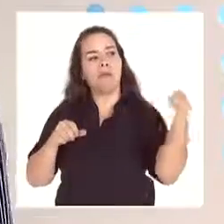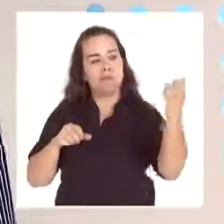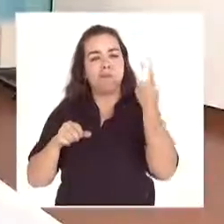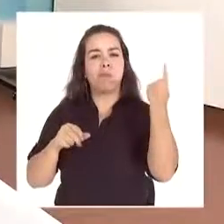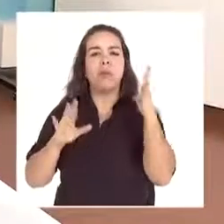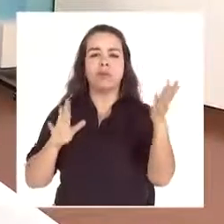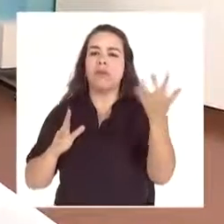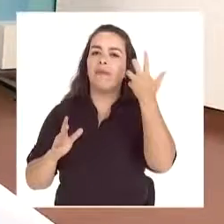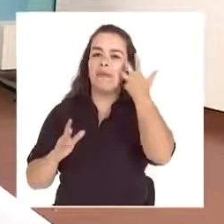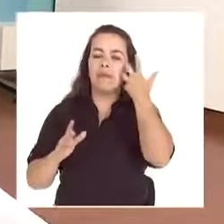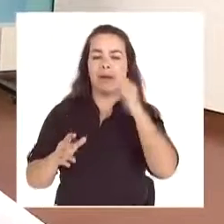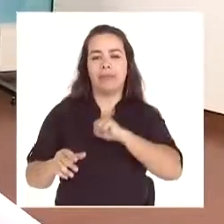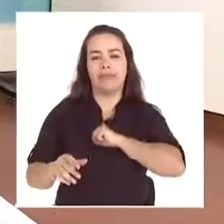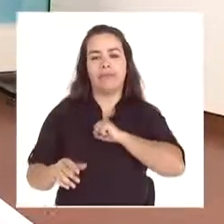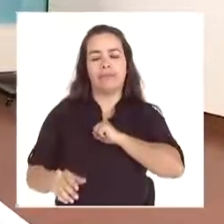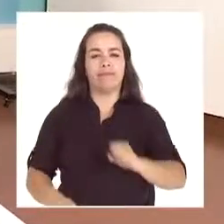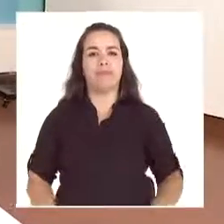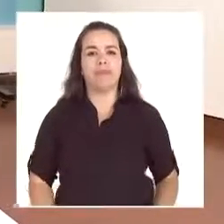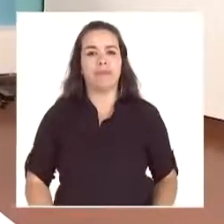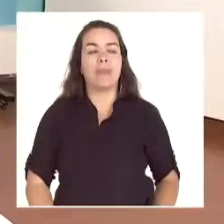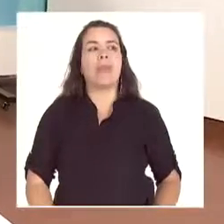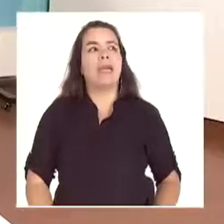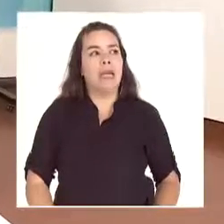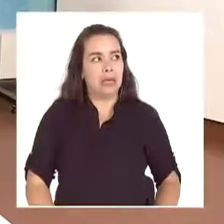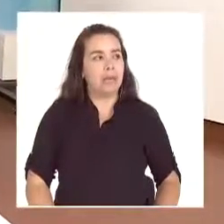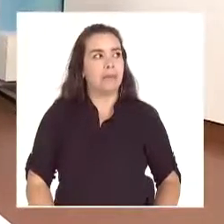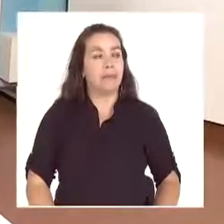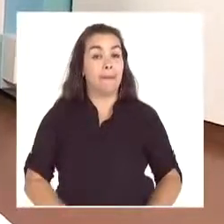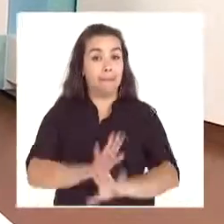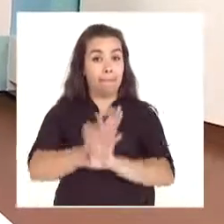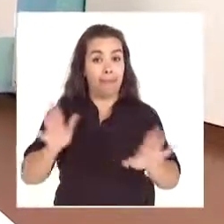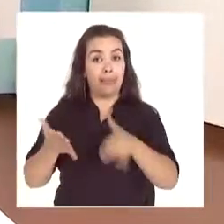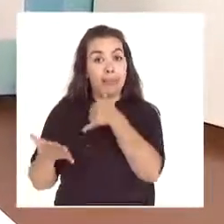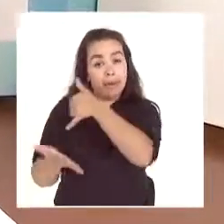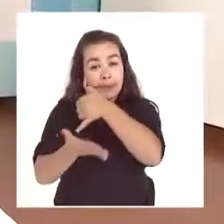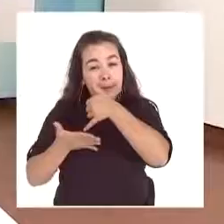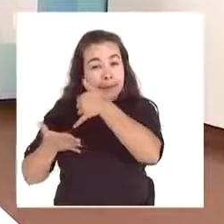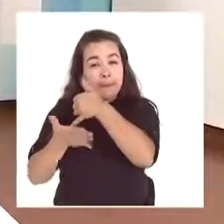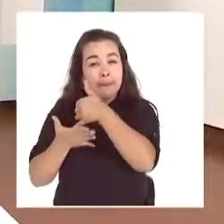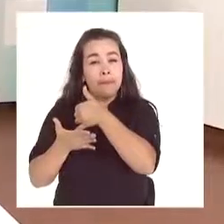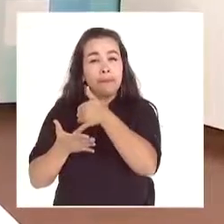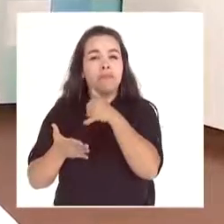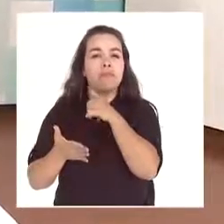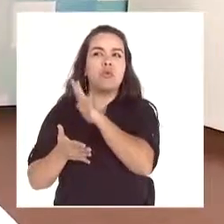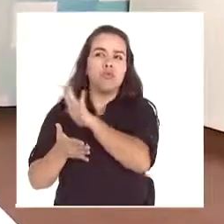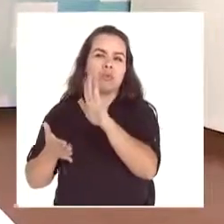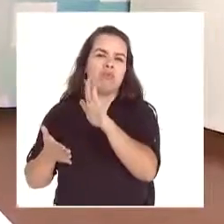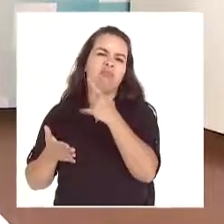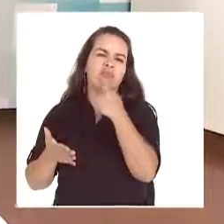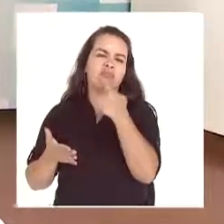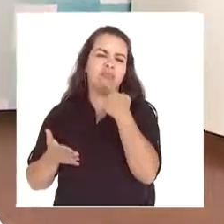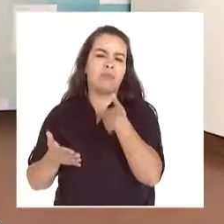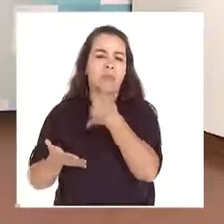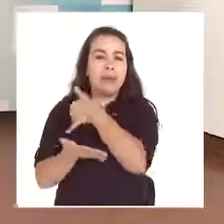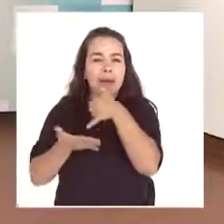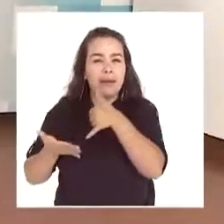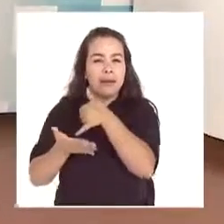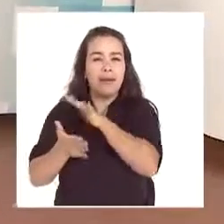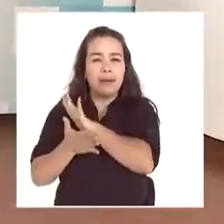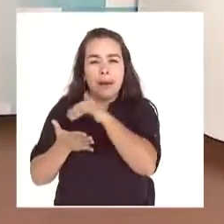la enfermedad cardiovascular. Bueno, pasado laboratorio, ya ustedes dicen, ausculto, ¿cierto? Sí, señor. Y